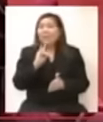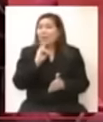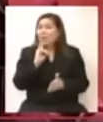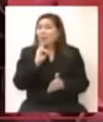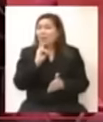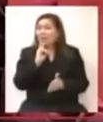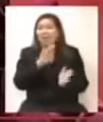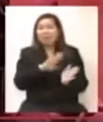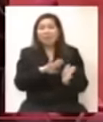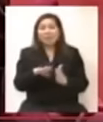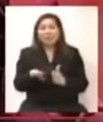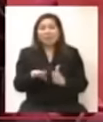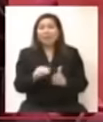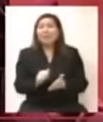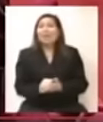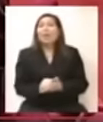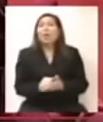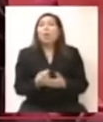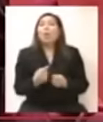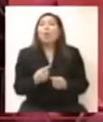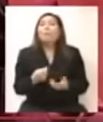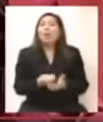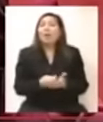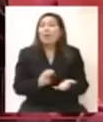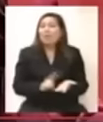Unidos elimine subsidios